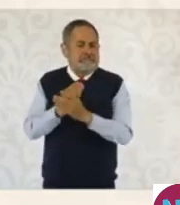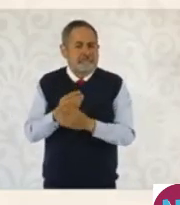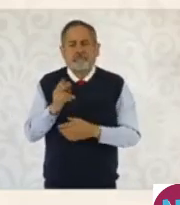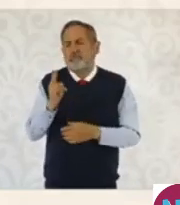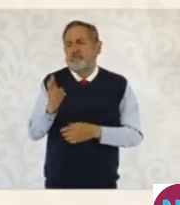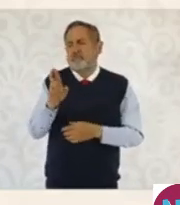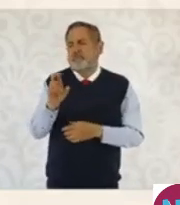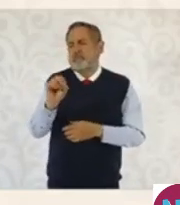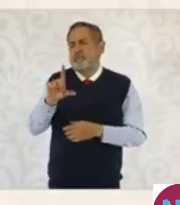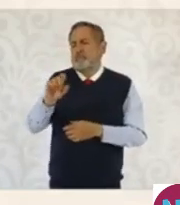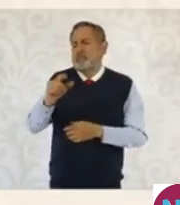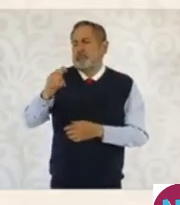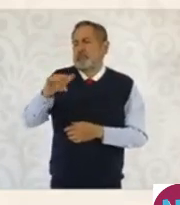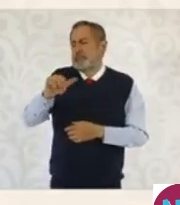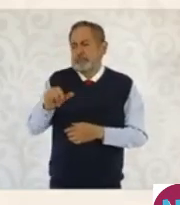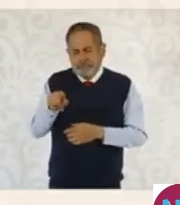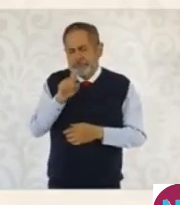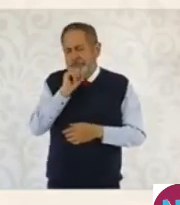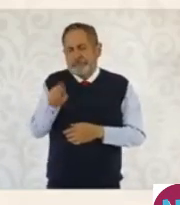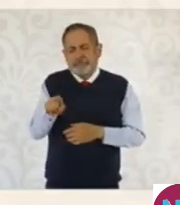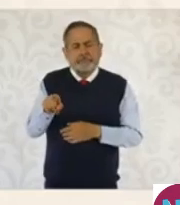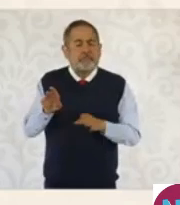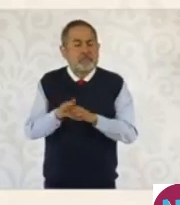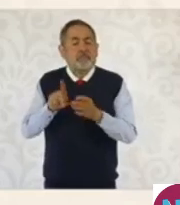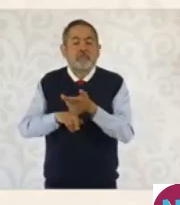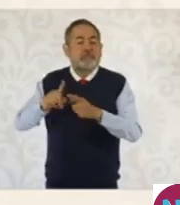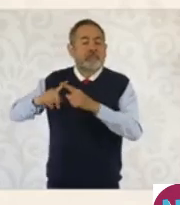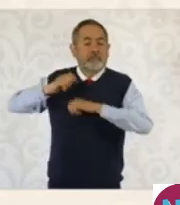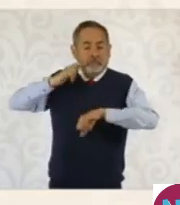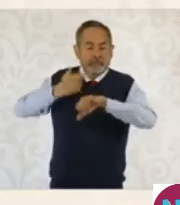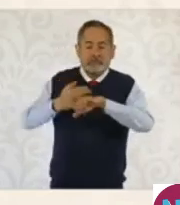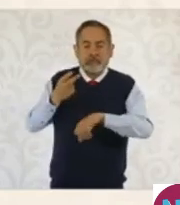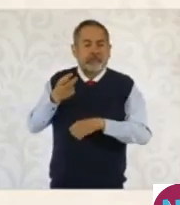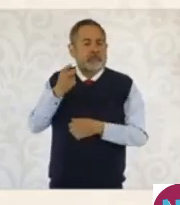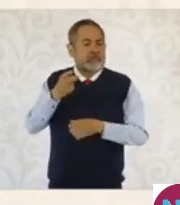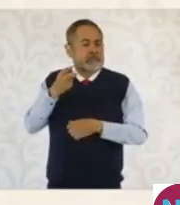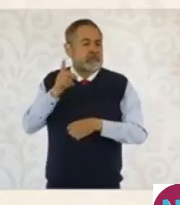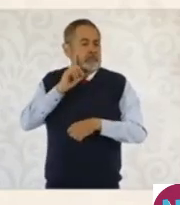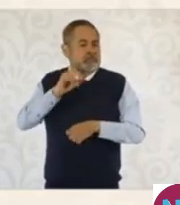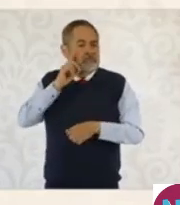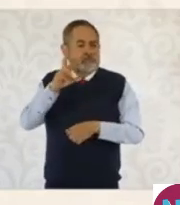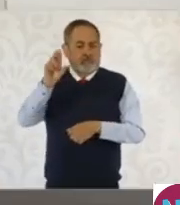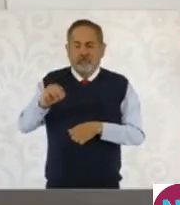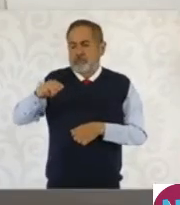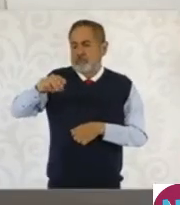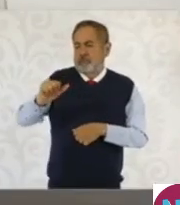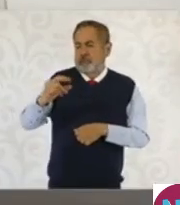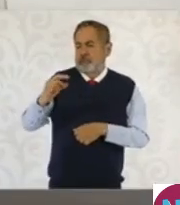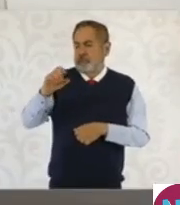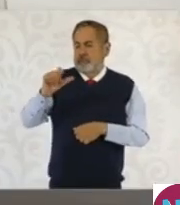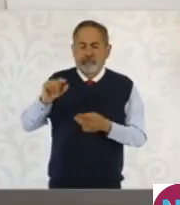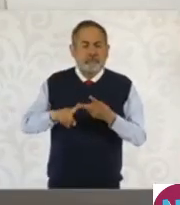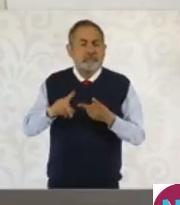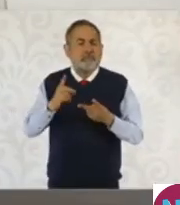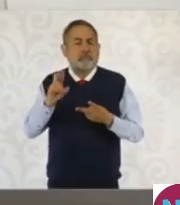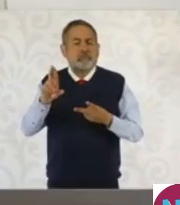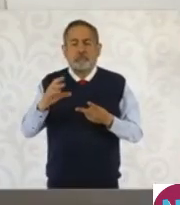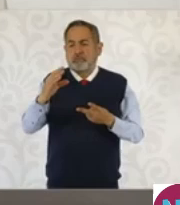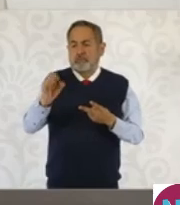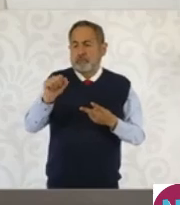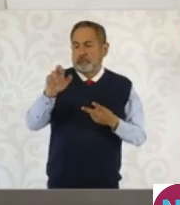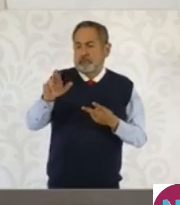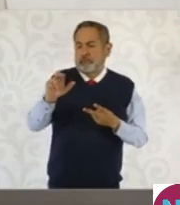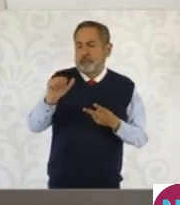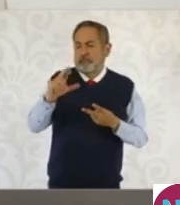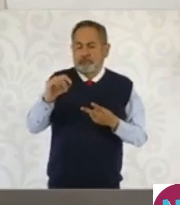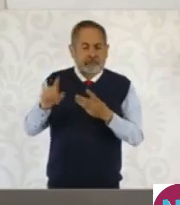quienes coordinan son, entre otros, la doctora Marcela Pelayo, el doctor César Arce, la doctora